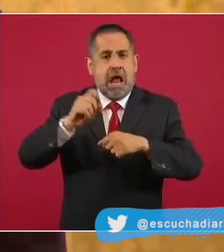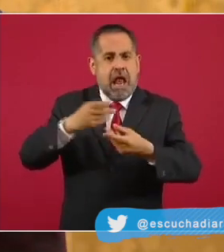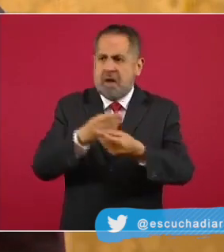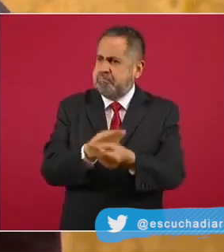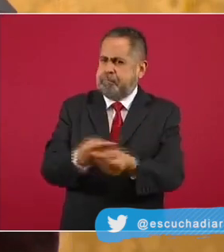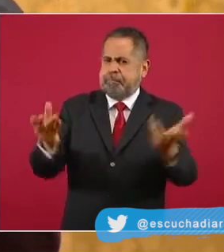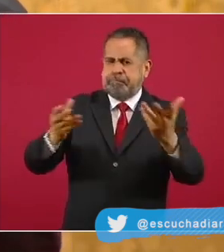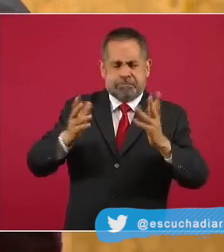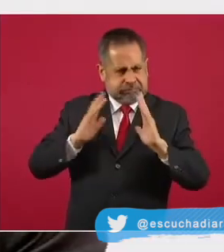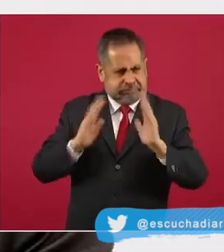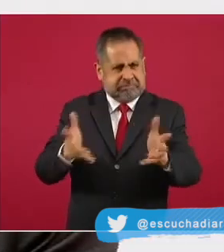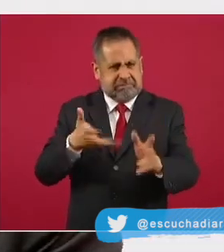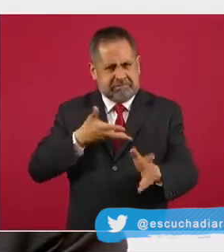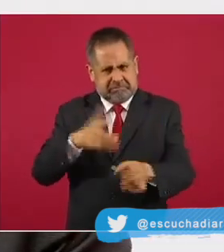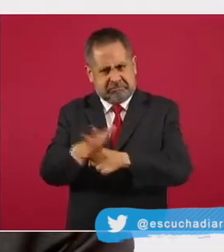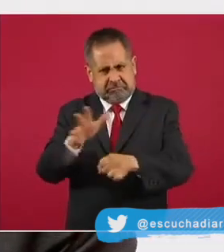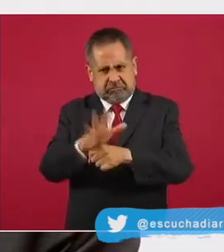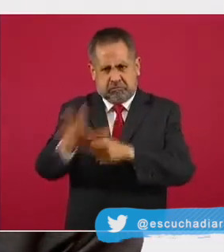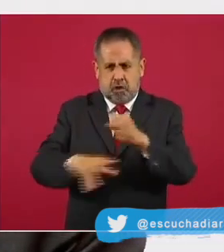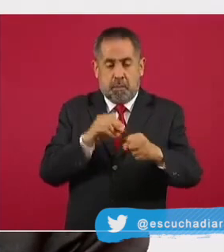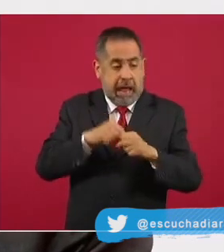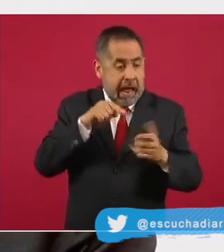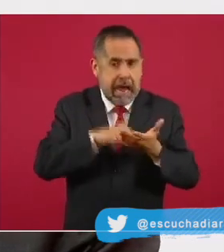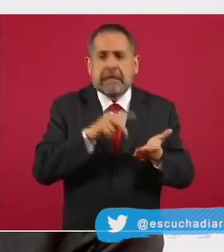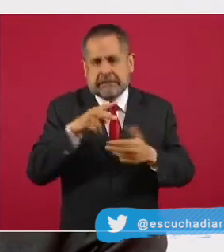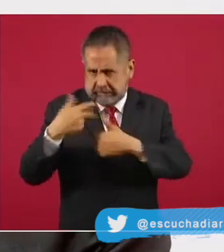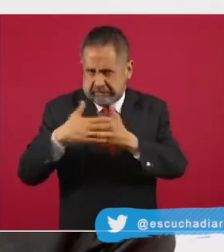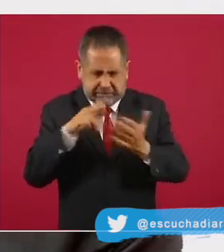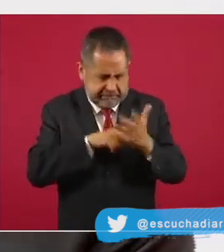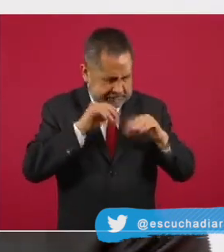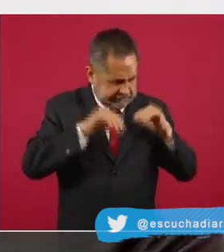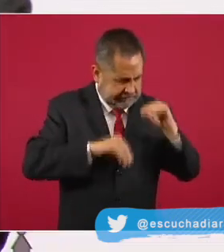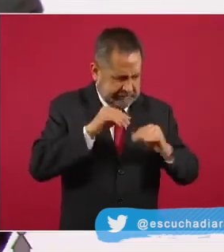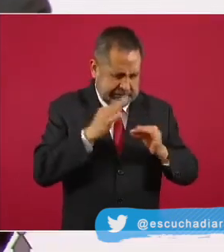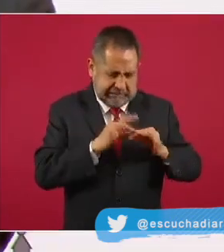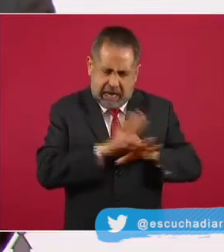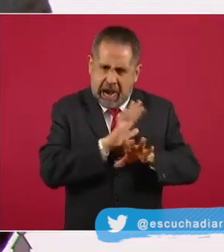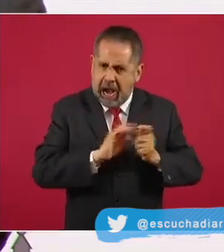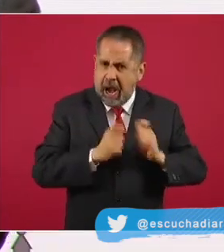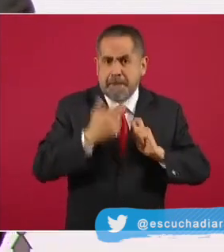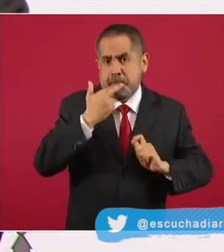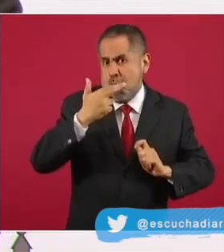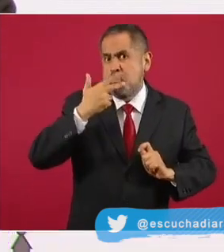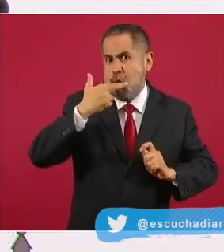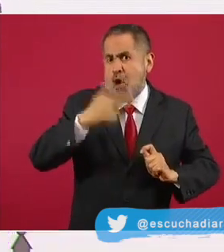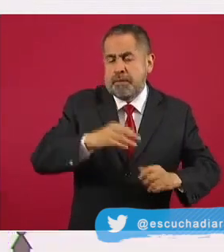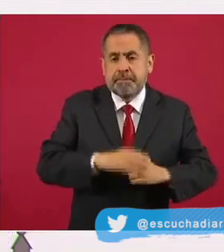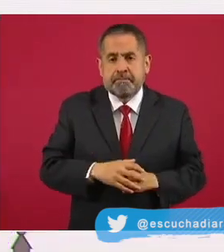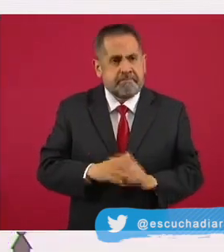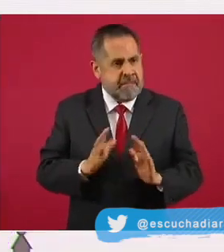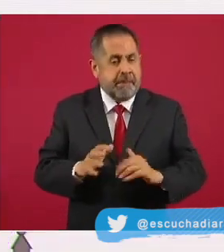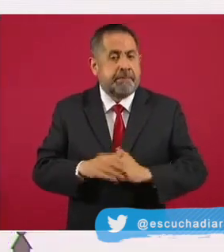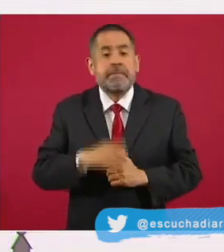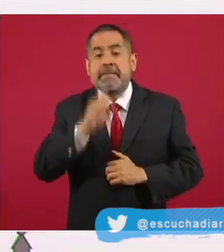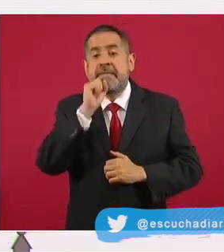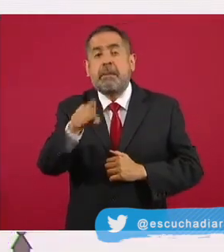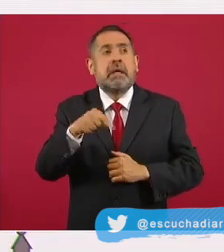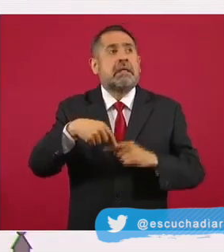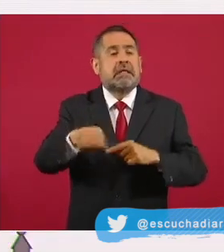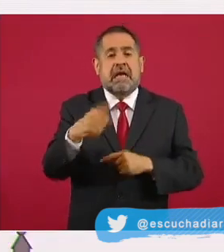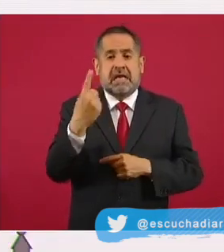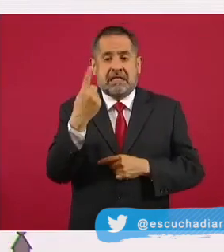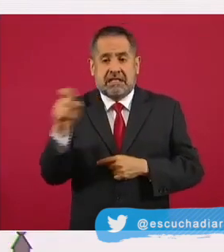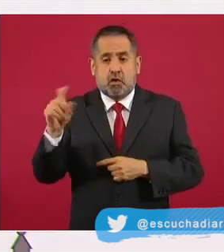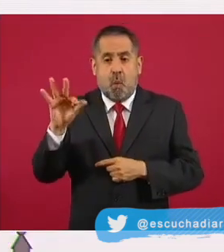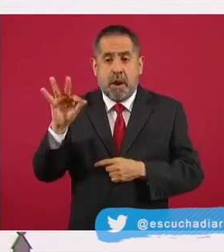trabaja en mejorar sus contenidos. Están terminadas o en proceso